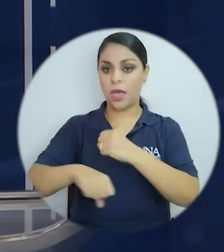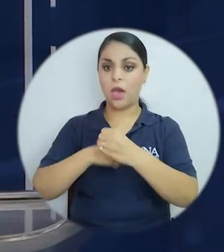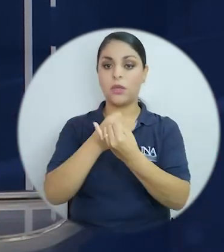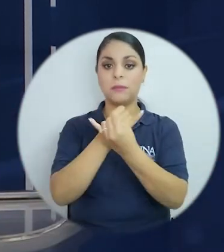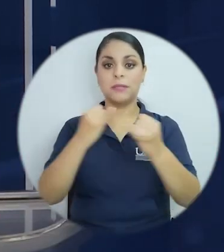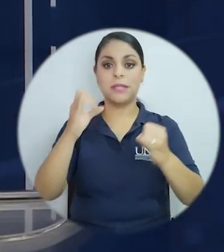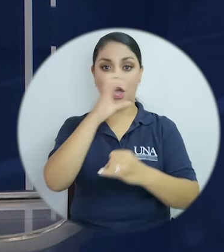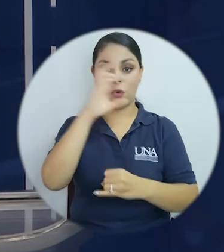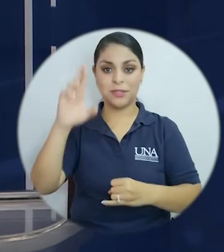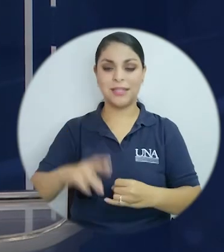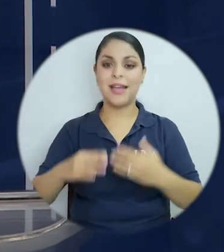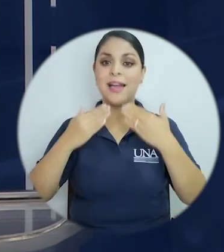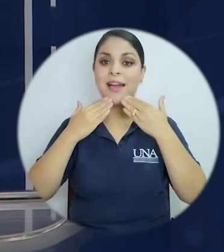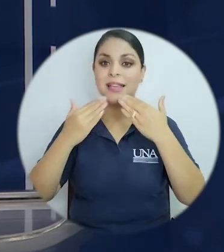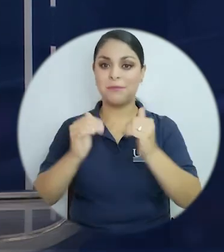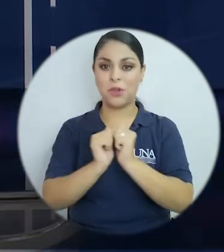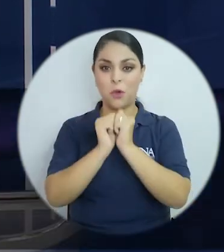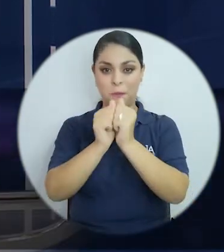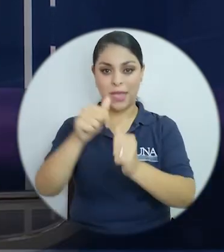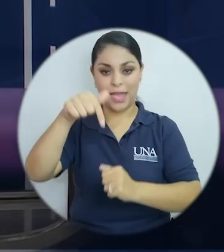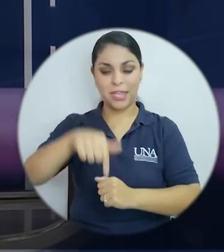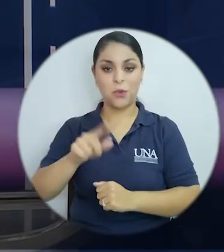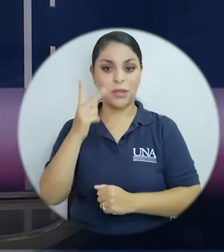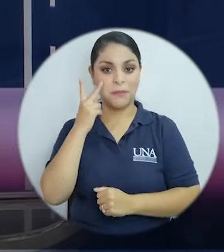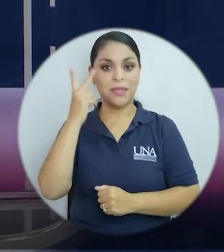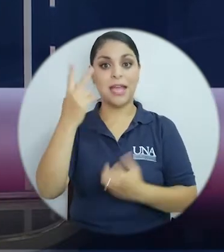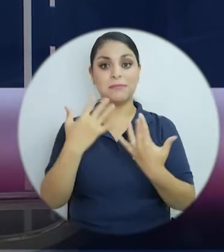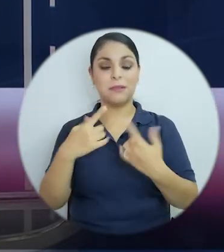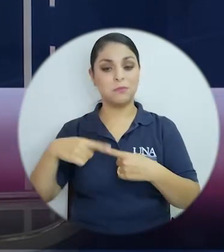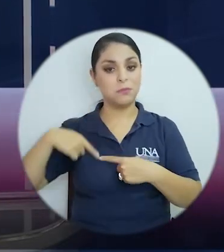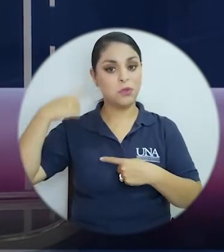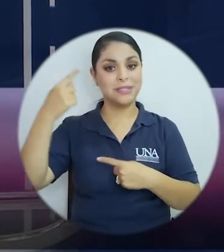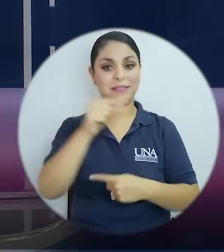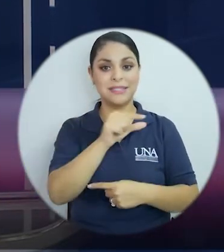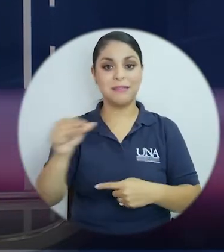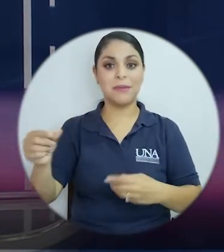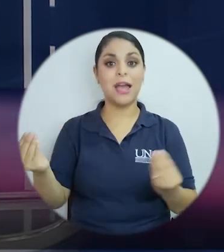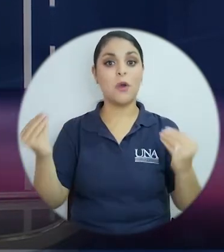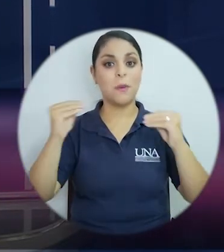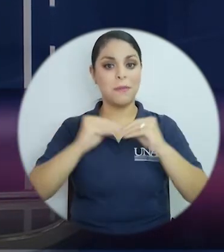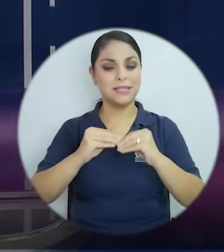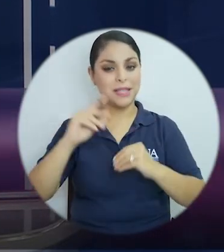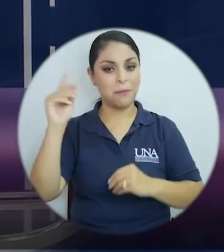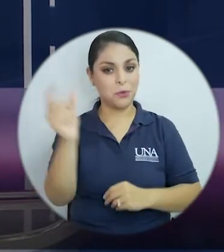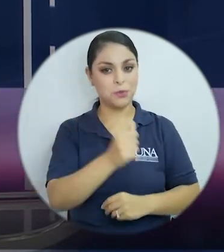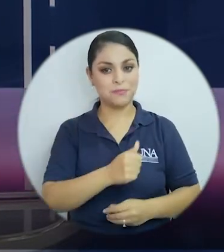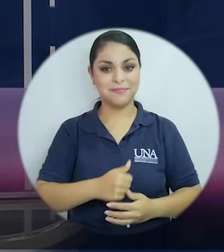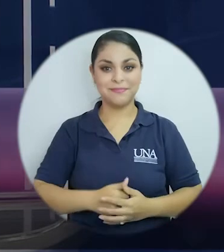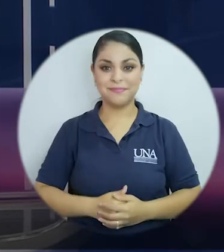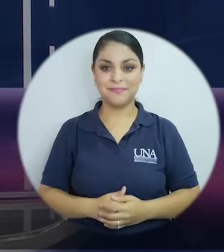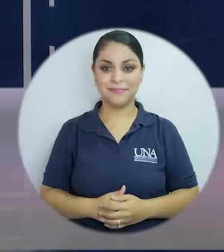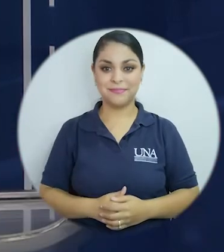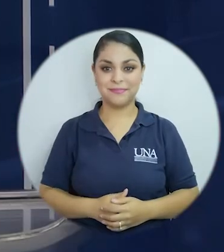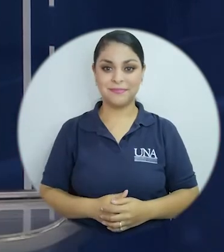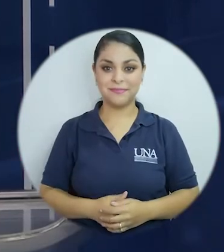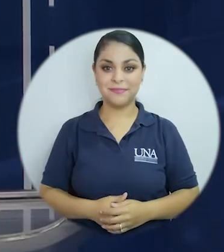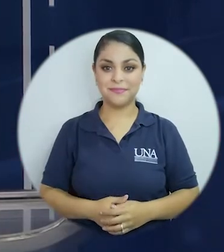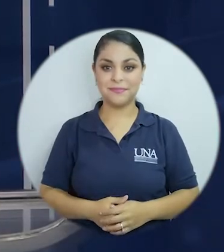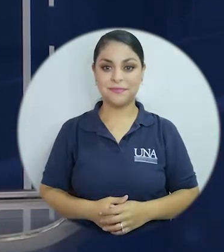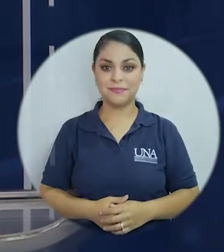del Bicentenario de la Independencia de Costa Rica. Muchas gracias por acompañarnos aquí en Una Mirada. Les esperamos la próxima semana con más. Hasta pronto.